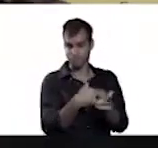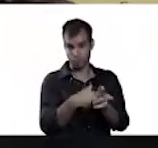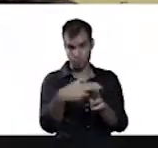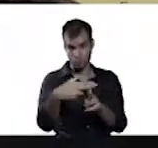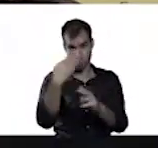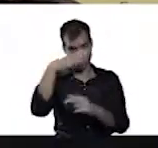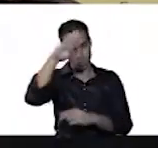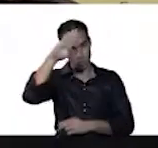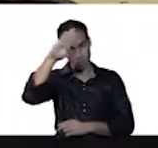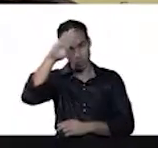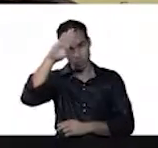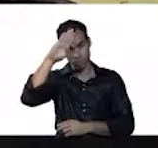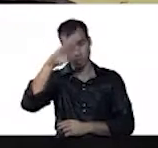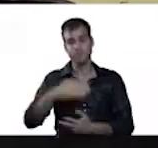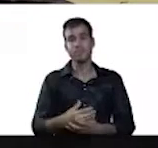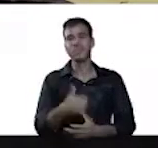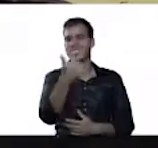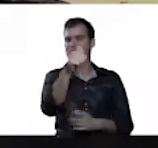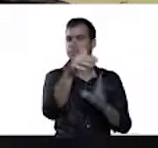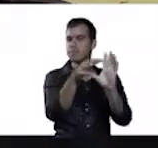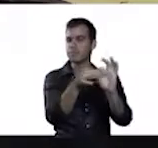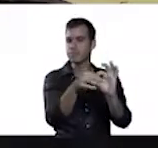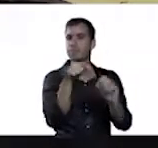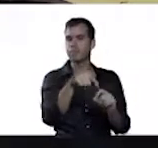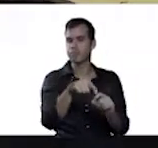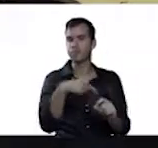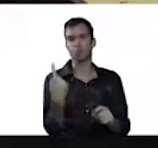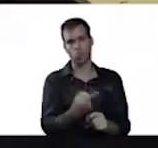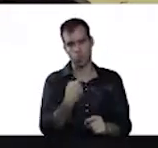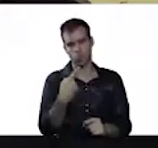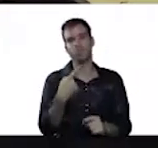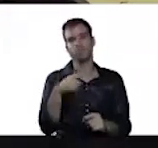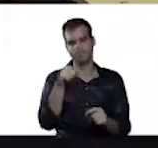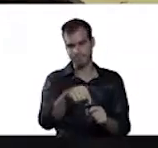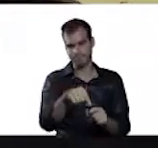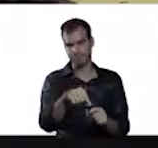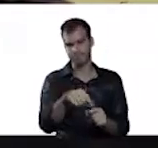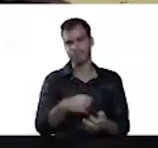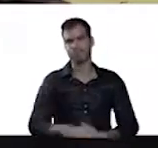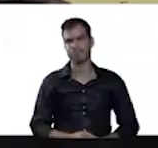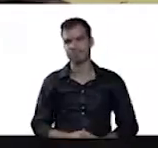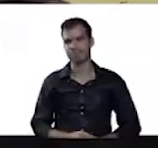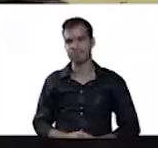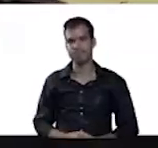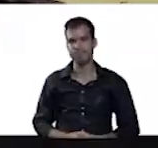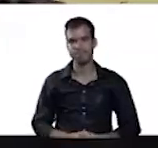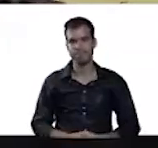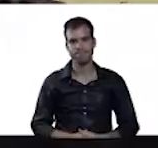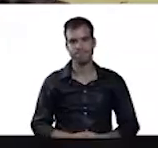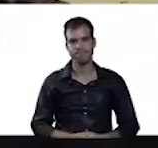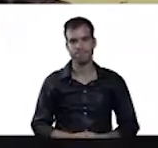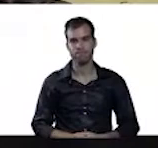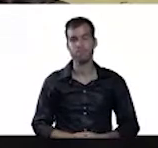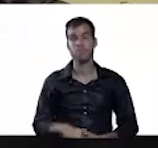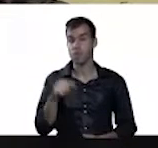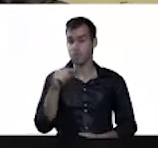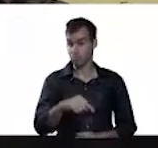la 20 del libro de texto Historia de Cuba de 10º grado, que es el que usamos en nuestra